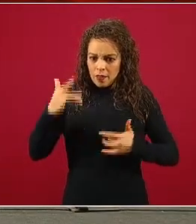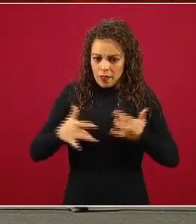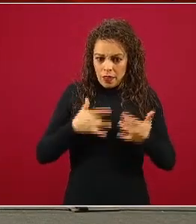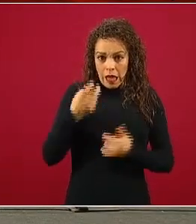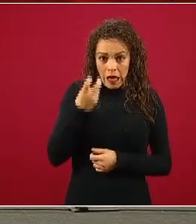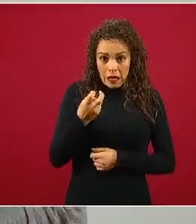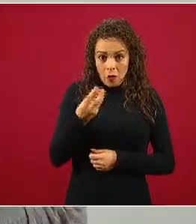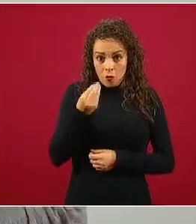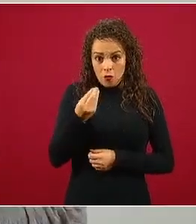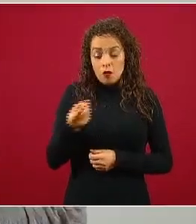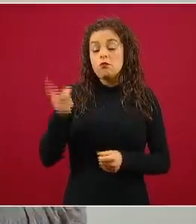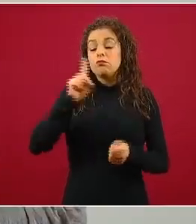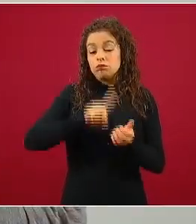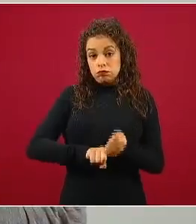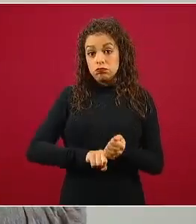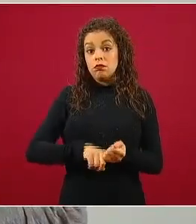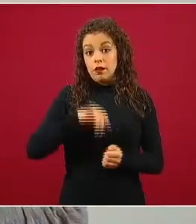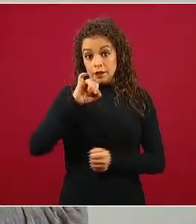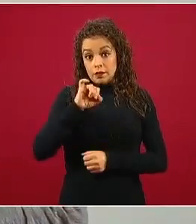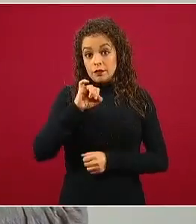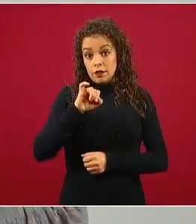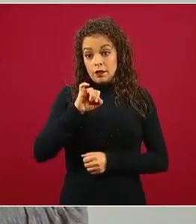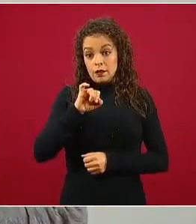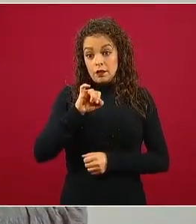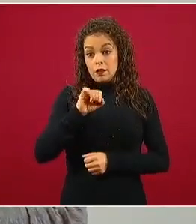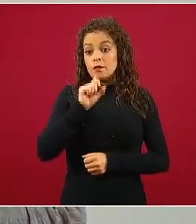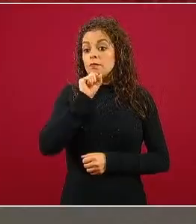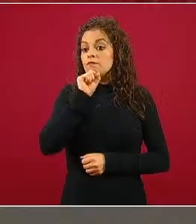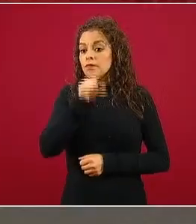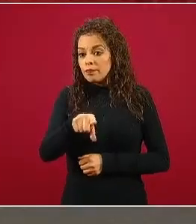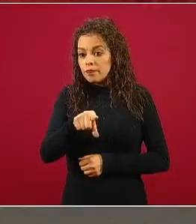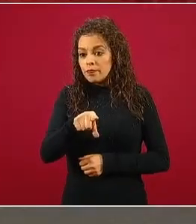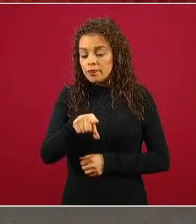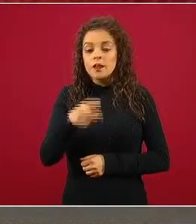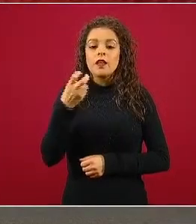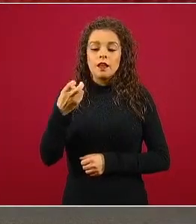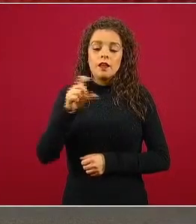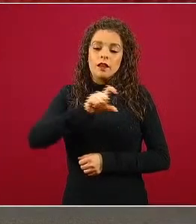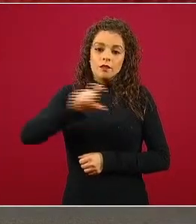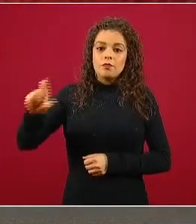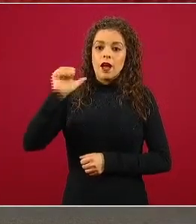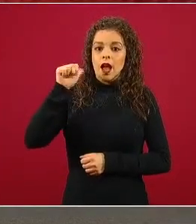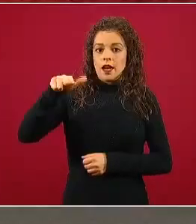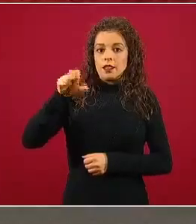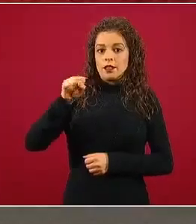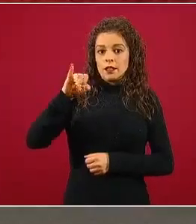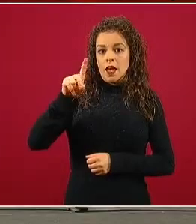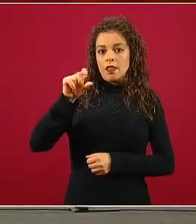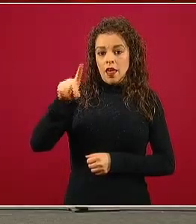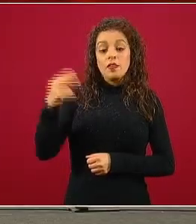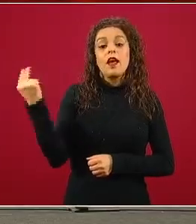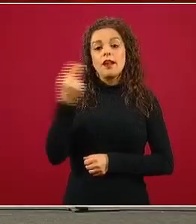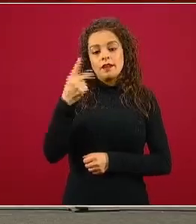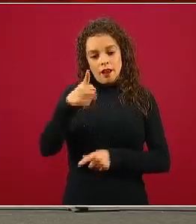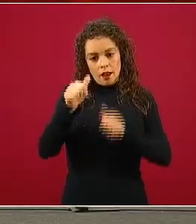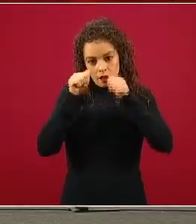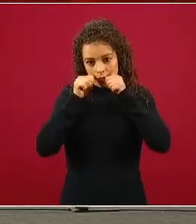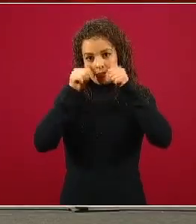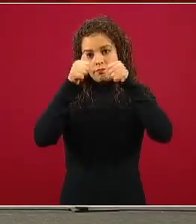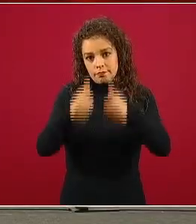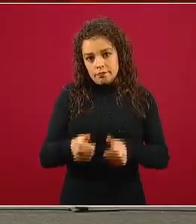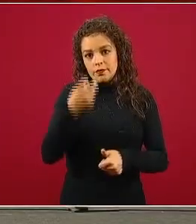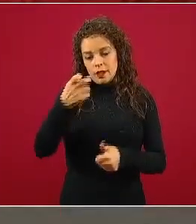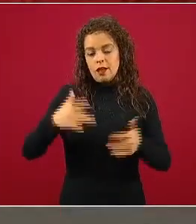esto, es que estamos hablando de que se está manifestando también un espectro de la ansiedad. Entonces, habría que más bien dar atención a esos síntomas de ansiedad.